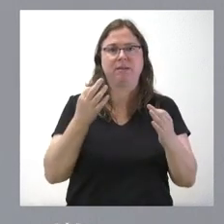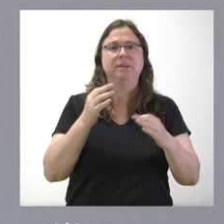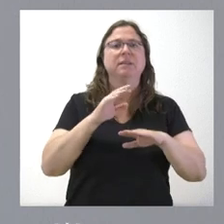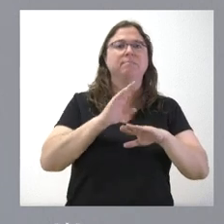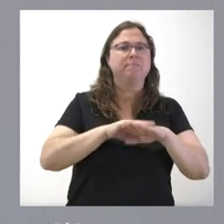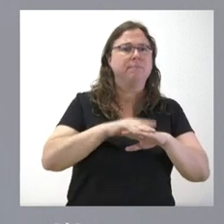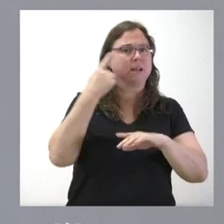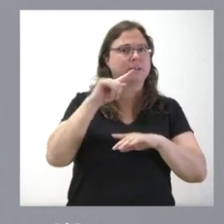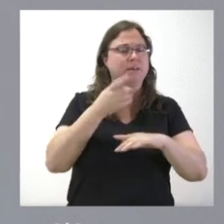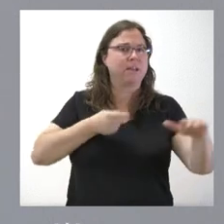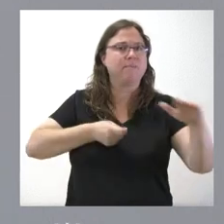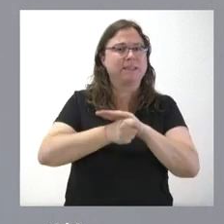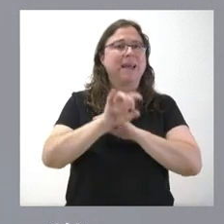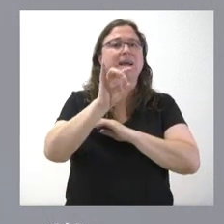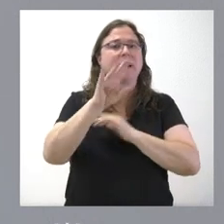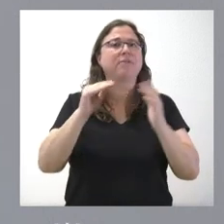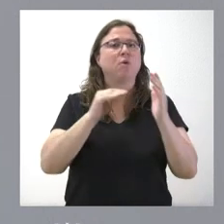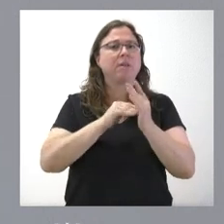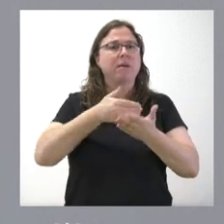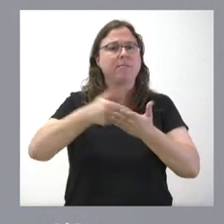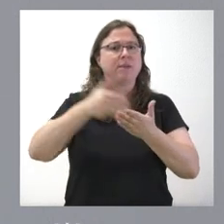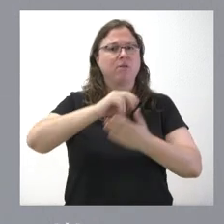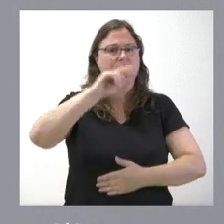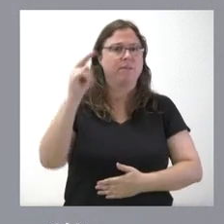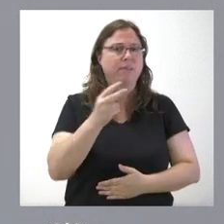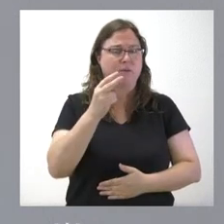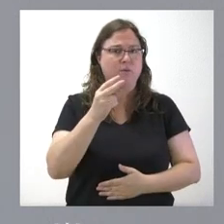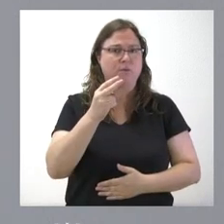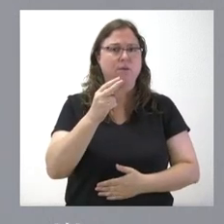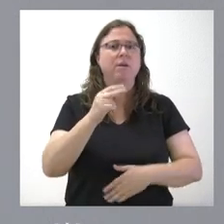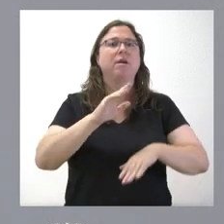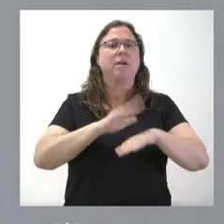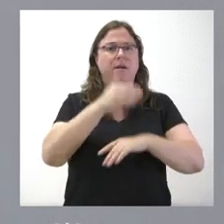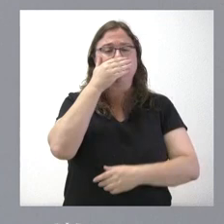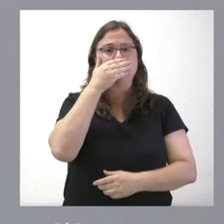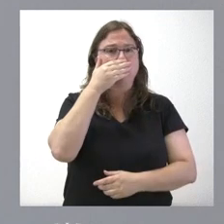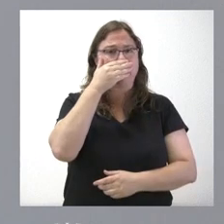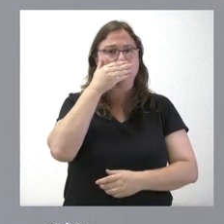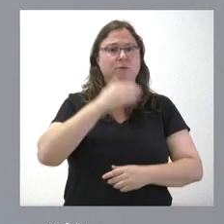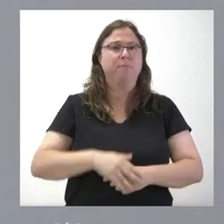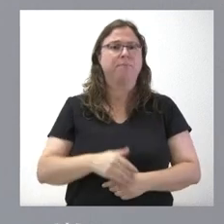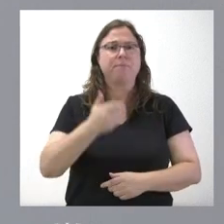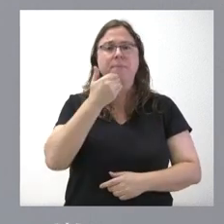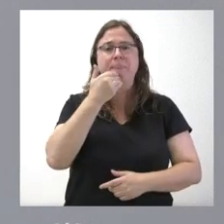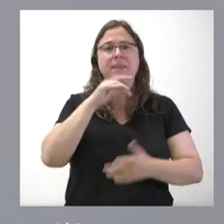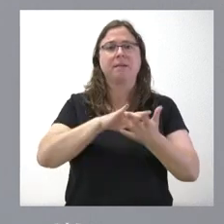es la inversión de 14,500 millones de euros en Castilla de León en materia de innovación y especialización